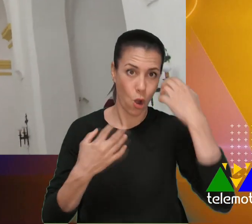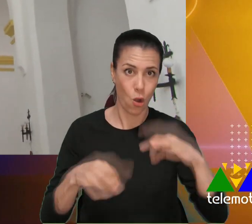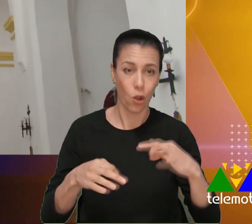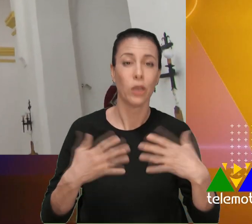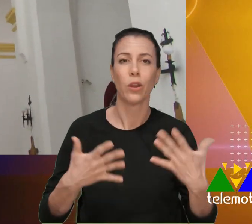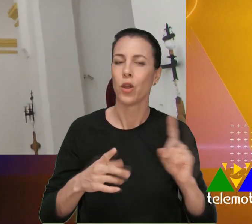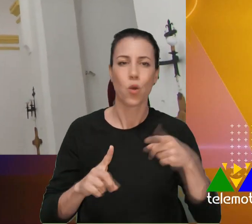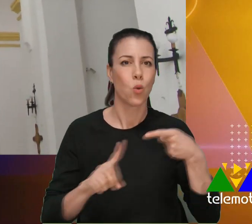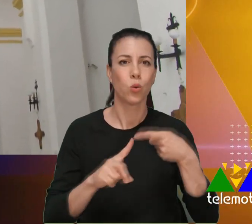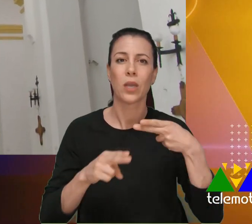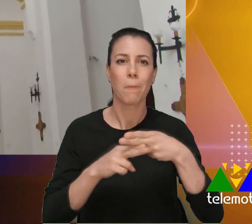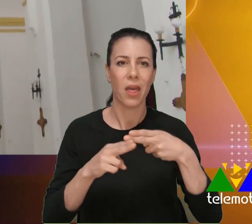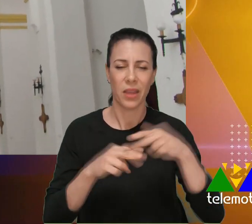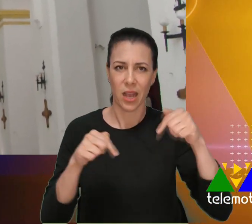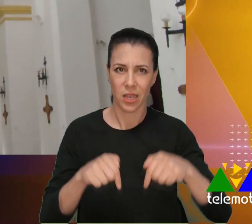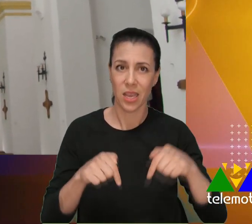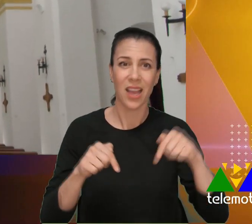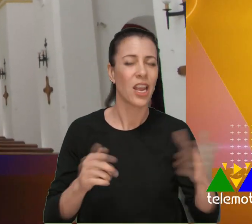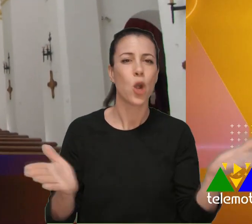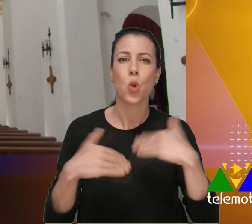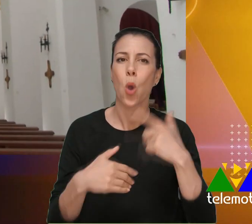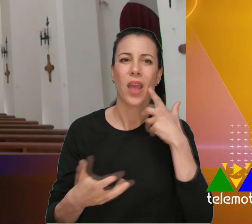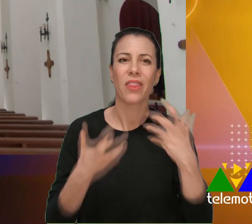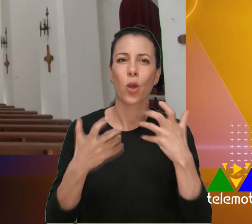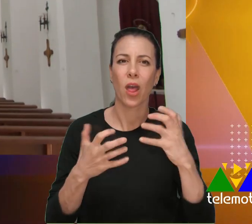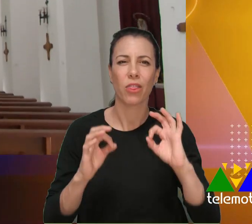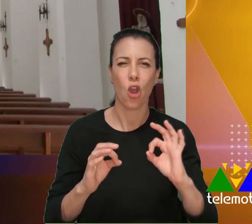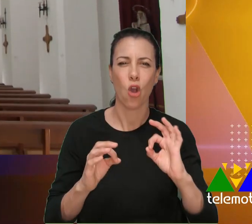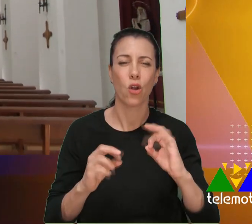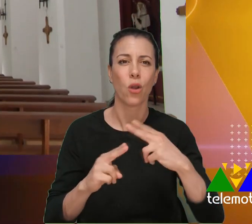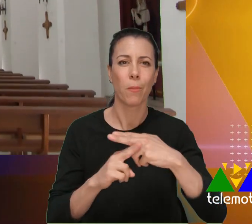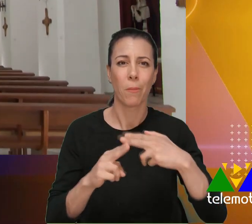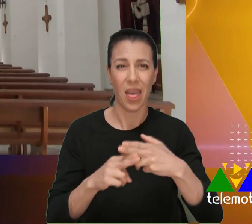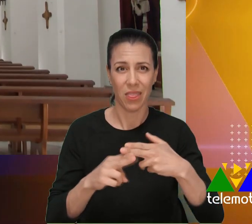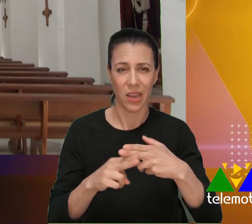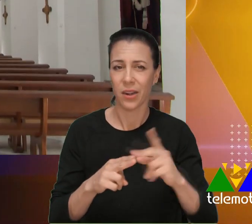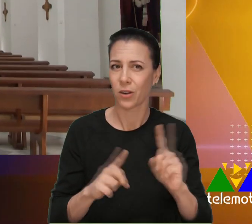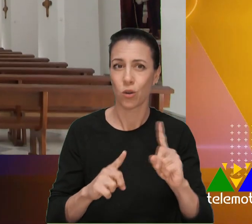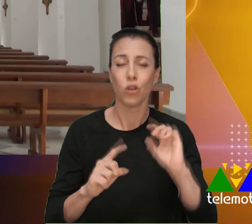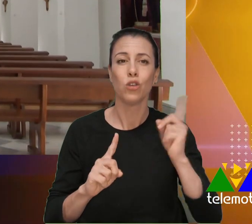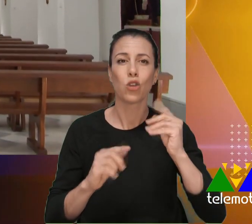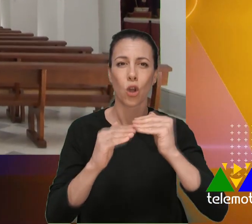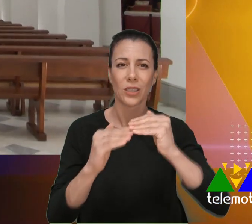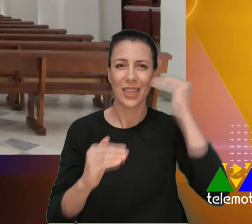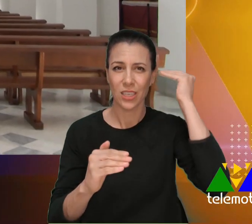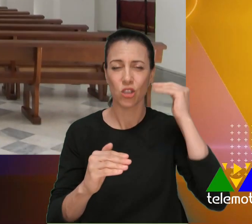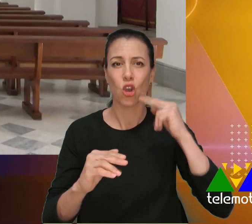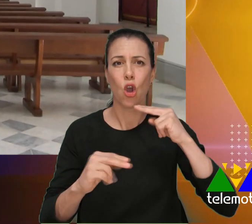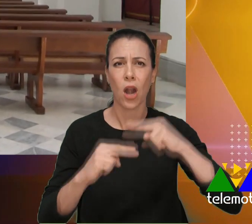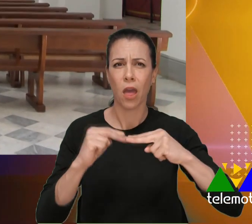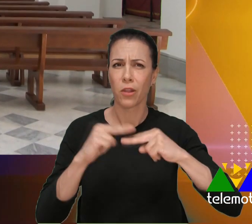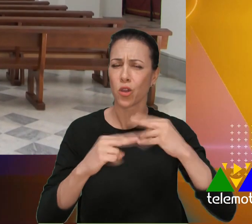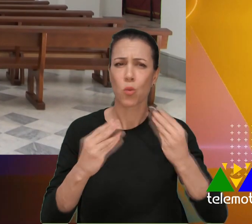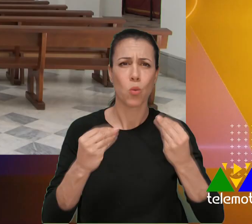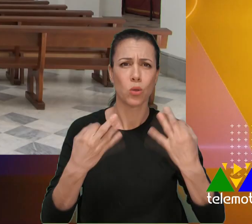utiliza la madera aquí. Aquí no hay decoración de techo de madera, sino de un techo de ladrillo, muy